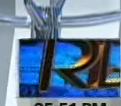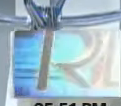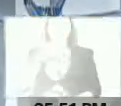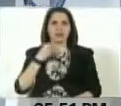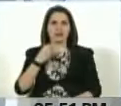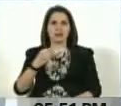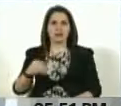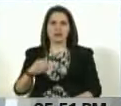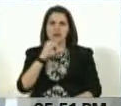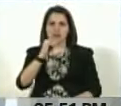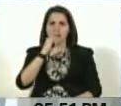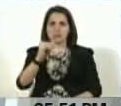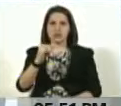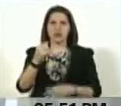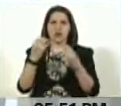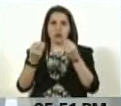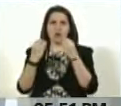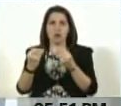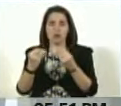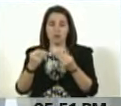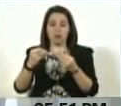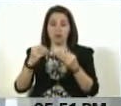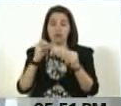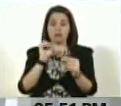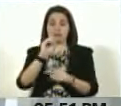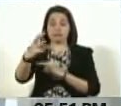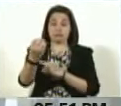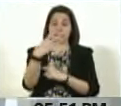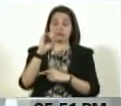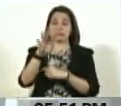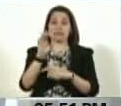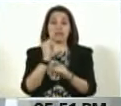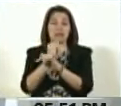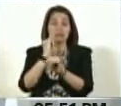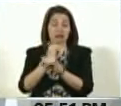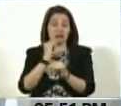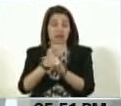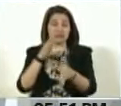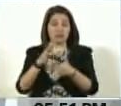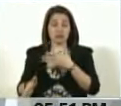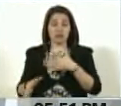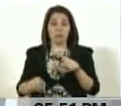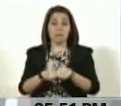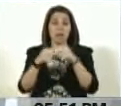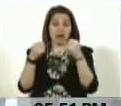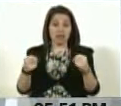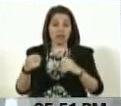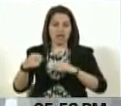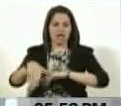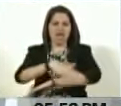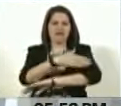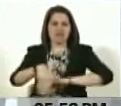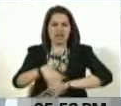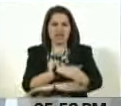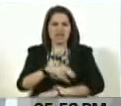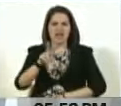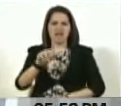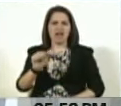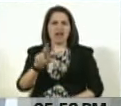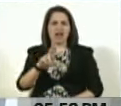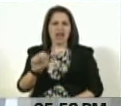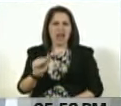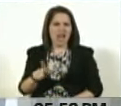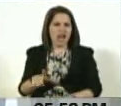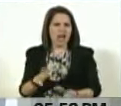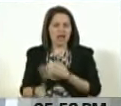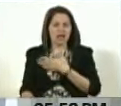un acontecimiento que además fue acontecimiento en las redes sociales, una situación en la panadería Minca en la avenida Baral. Pero para conocer realmente